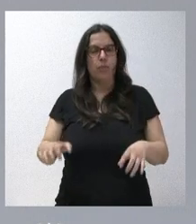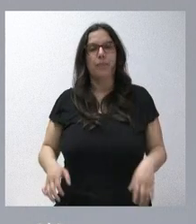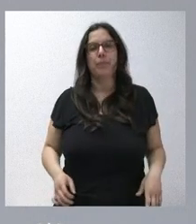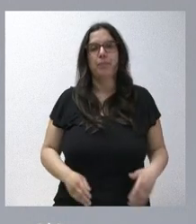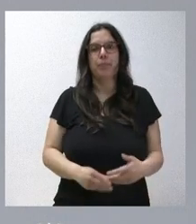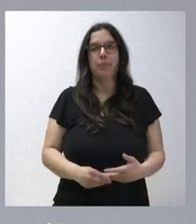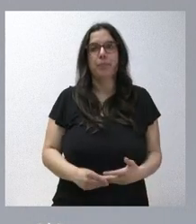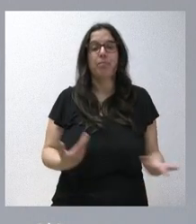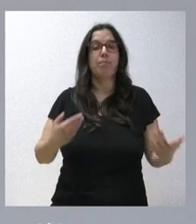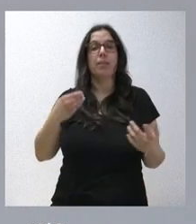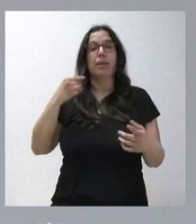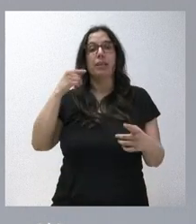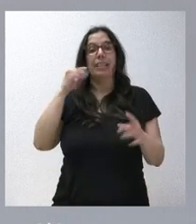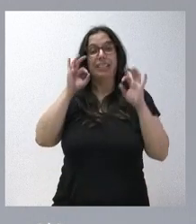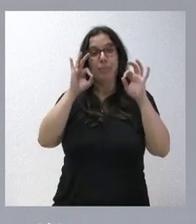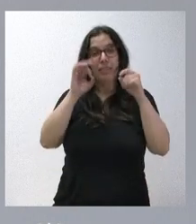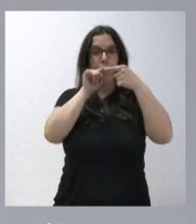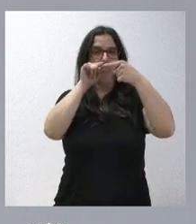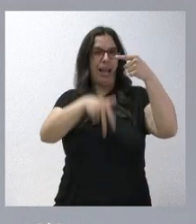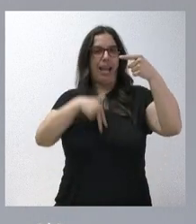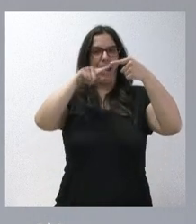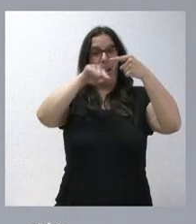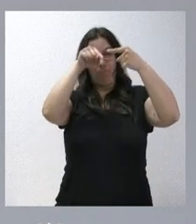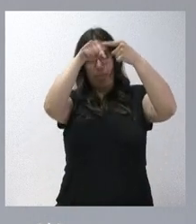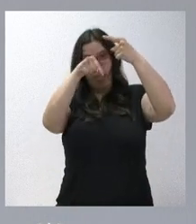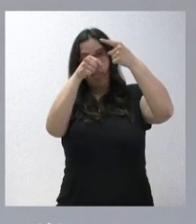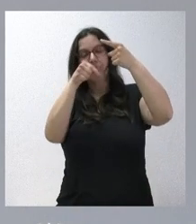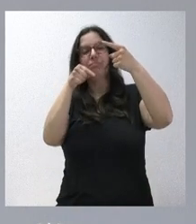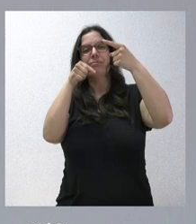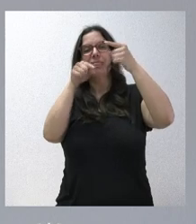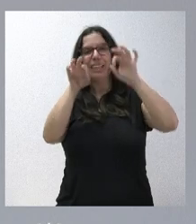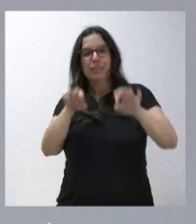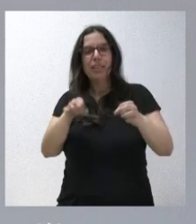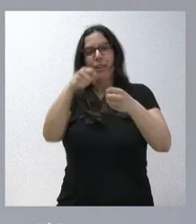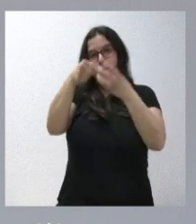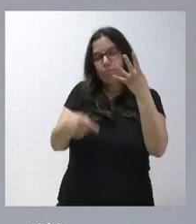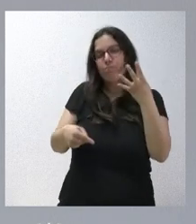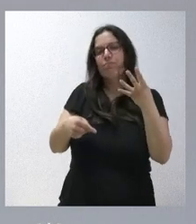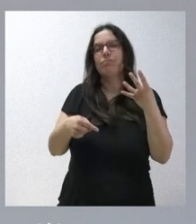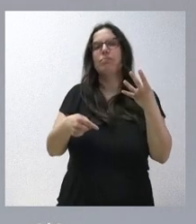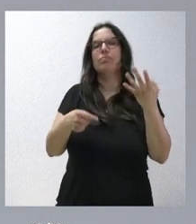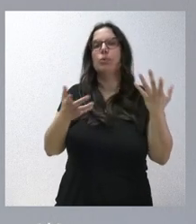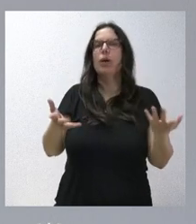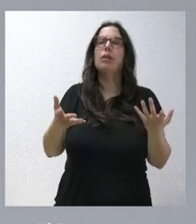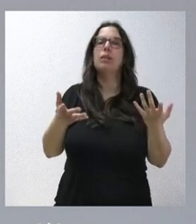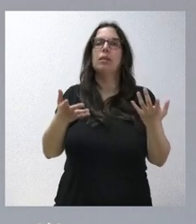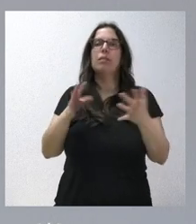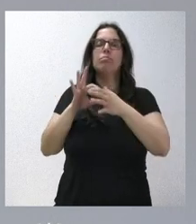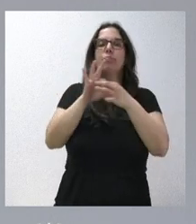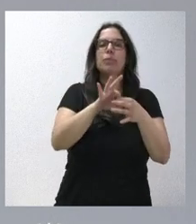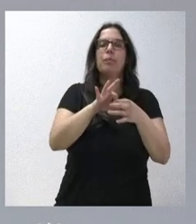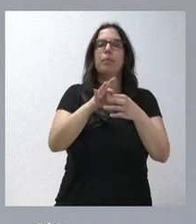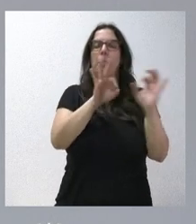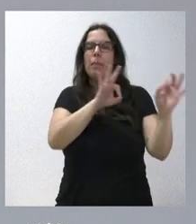y como fines específicos se parte del fin principal que ya ha manifestado el portavoz referido a la preparación